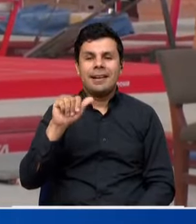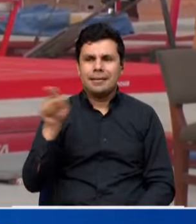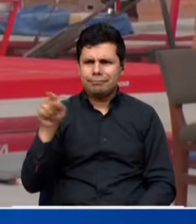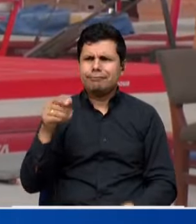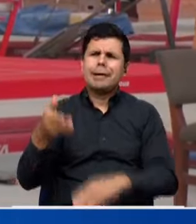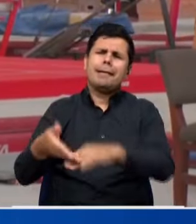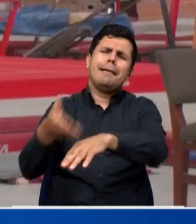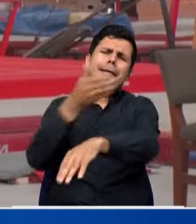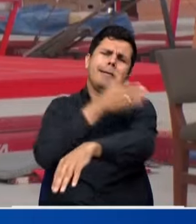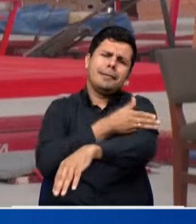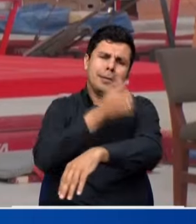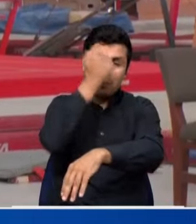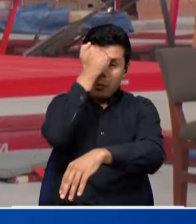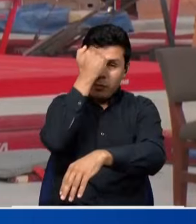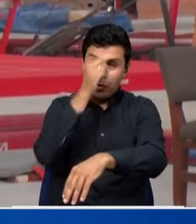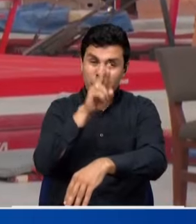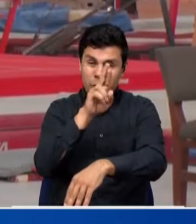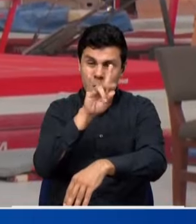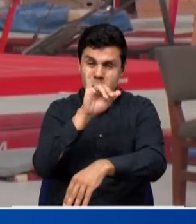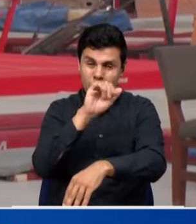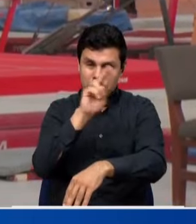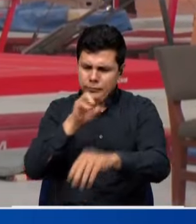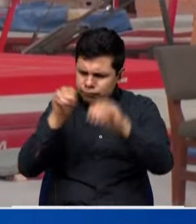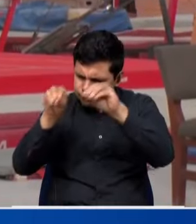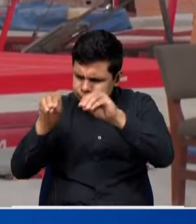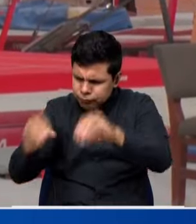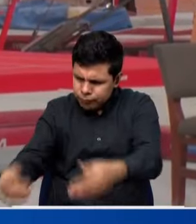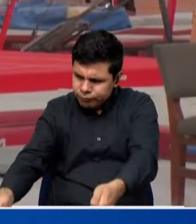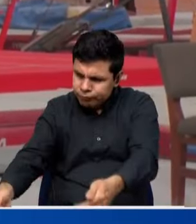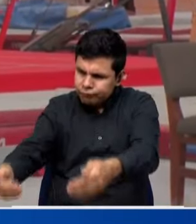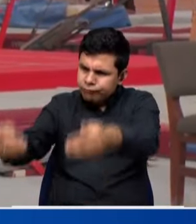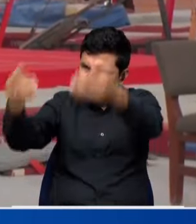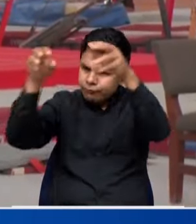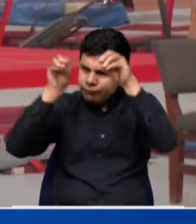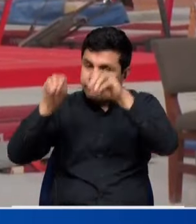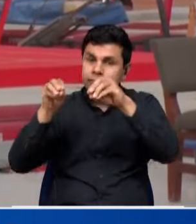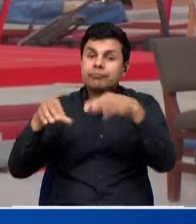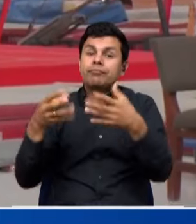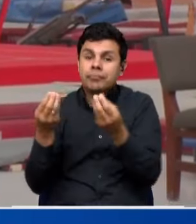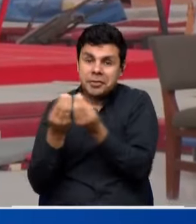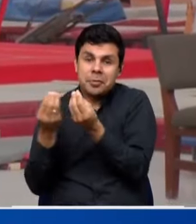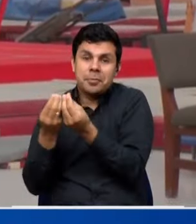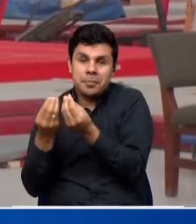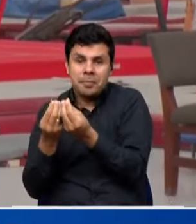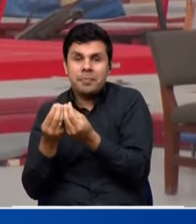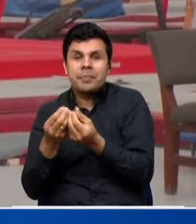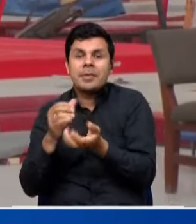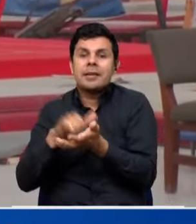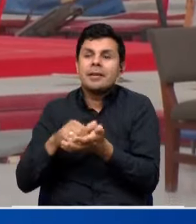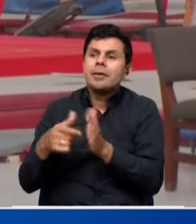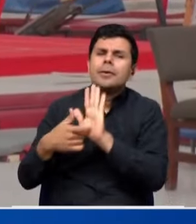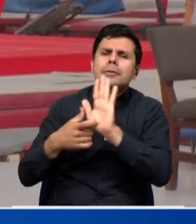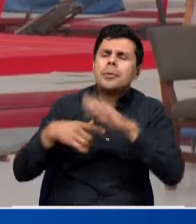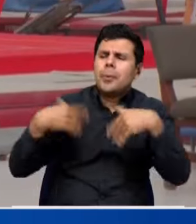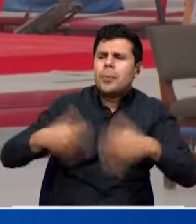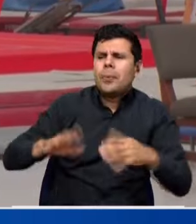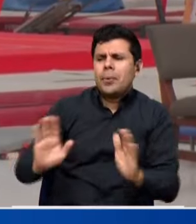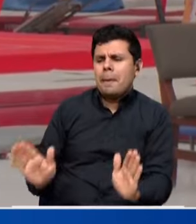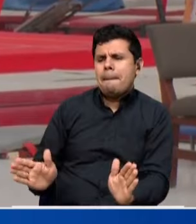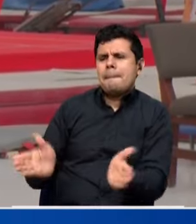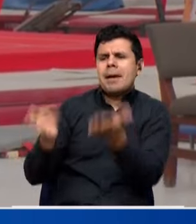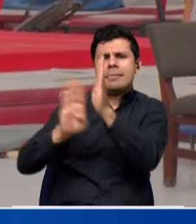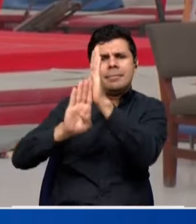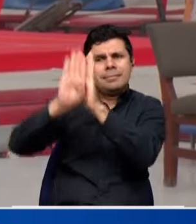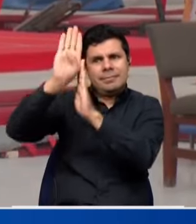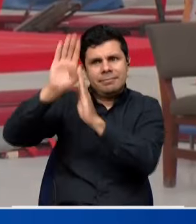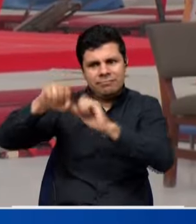porque han sido años de trabajo también en Selección Colombia, y claramente compañero de Ángel, porque esto es una familia, y también ha sido un plus y ha sido uno de los